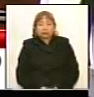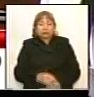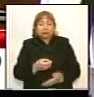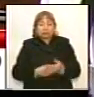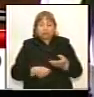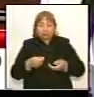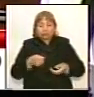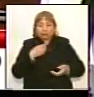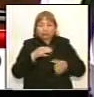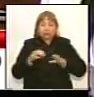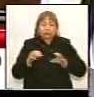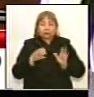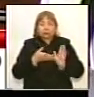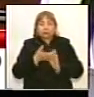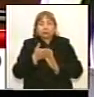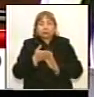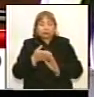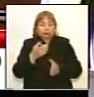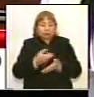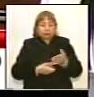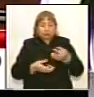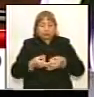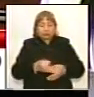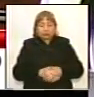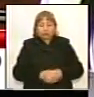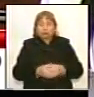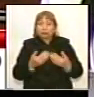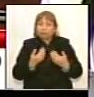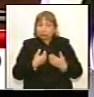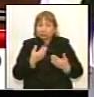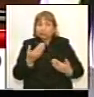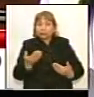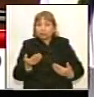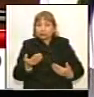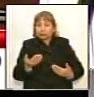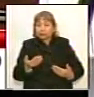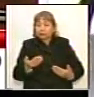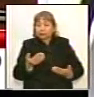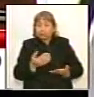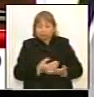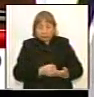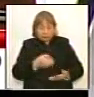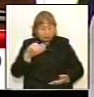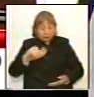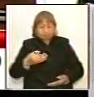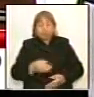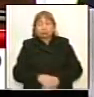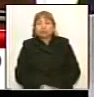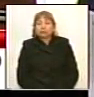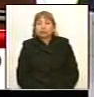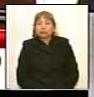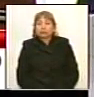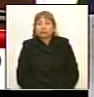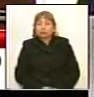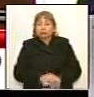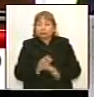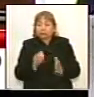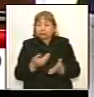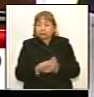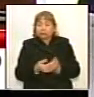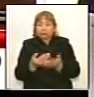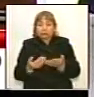financiamiento privado se realiza a través del sistema financiero. Ahí tienen, por ejemplo, un parámetro que hay que considerar. Perfecto. Con topes,